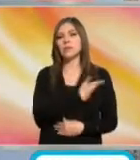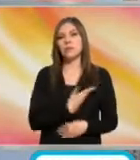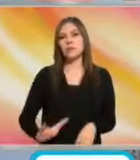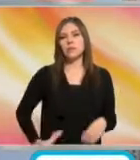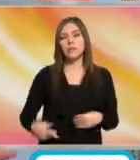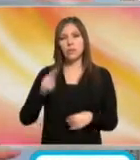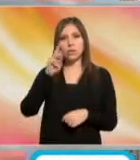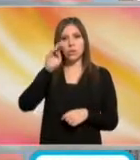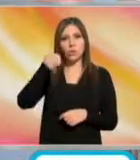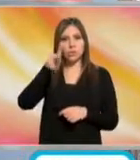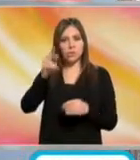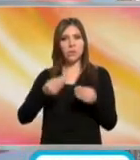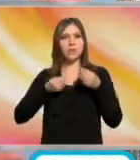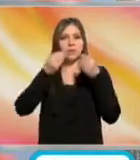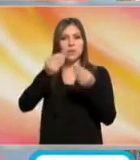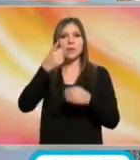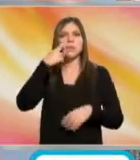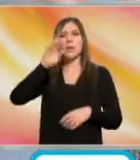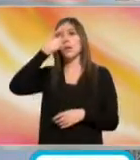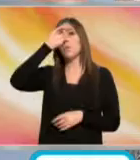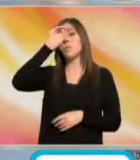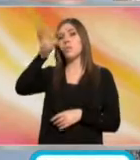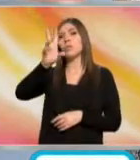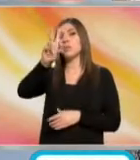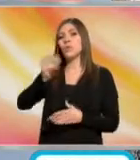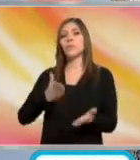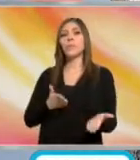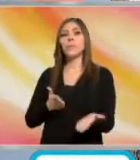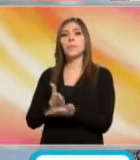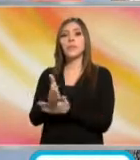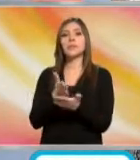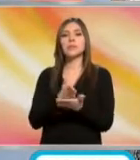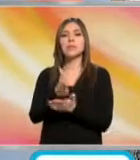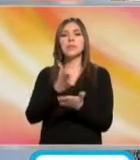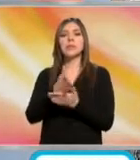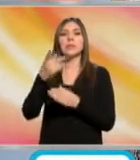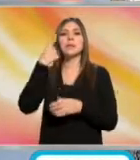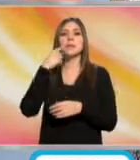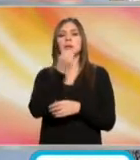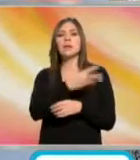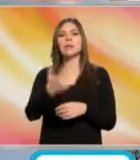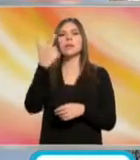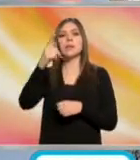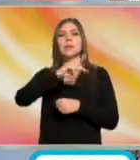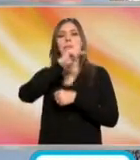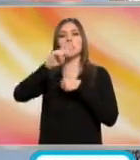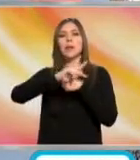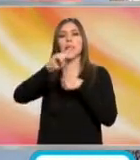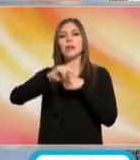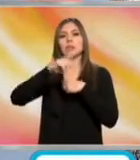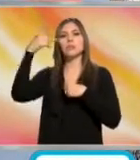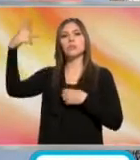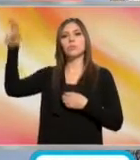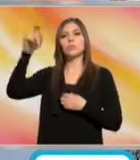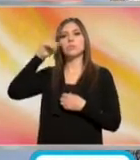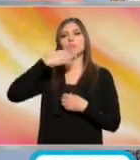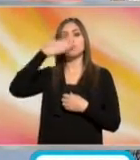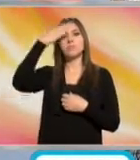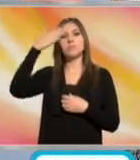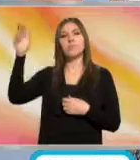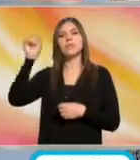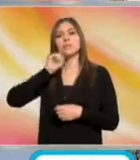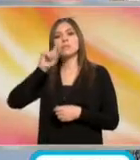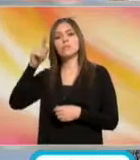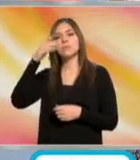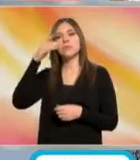cual se prohibía el ingreso, se vetaba el ingreso a ciudadanos de 7 países mayoritariamente musulmanes. Y pues bueno, ahora